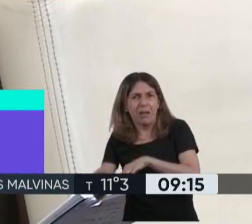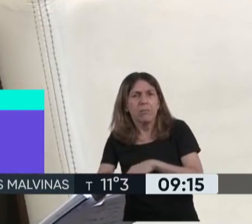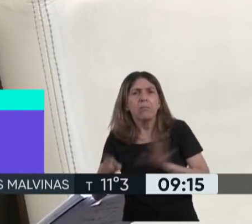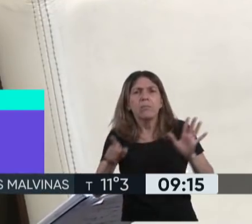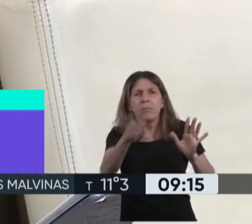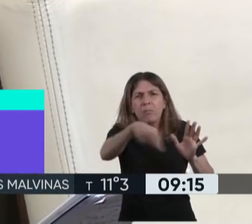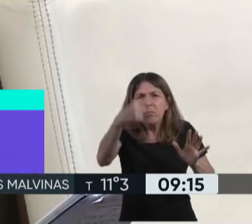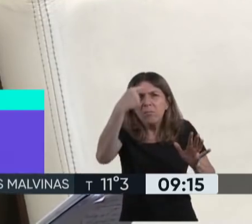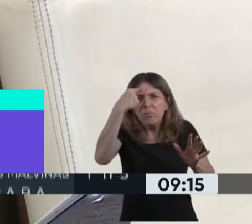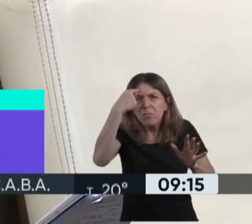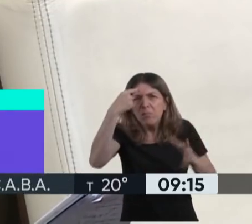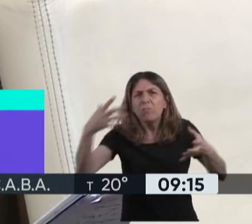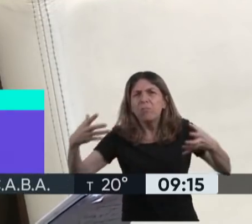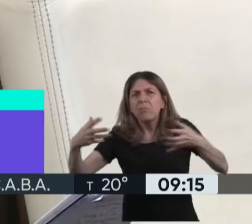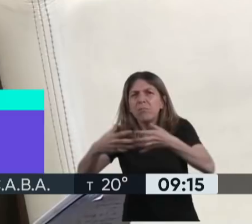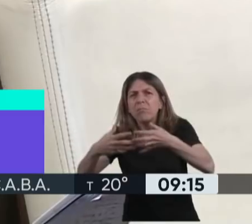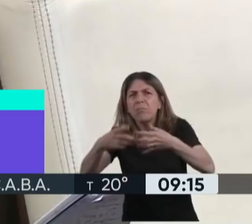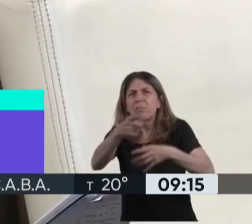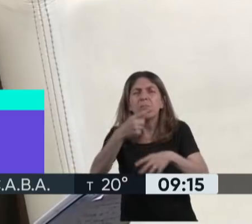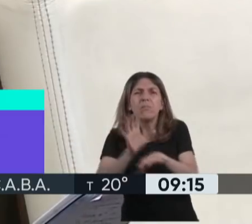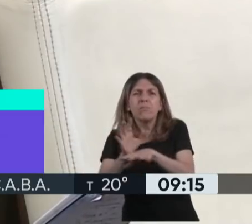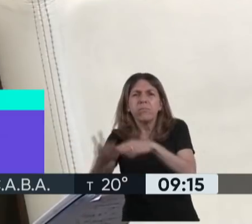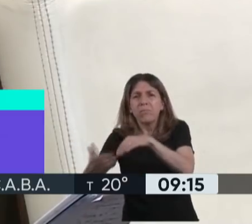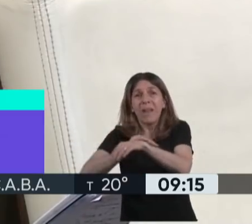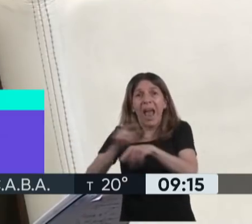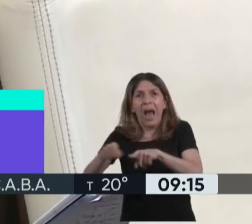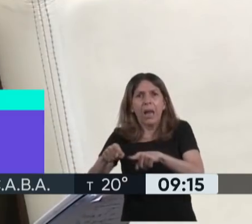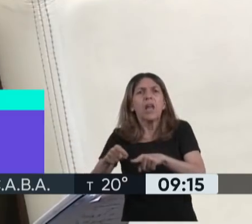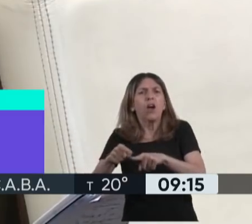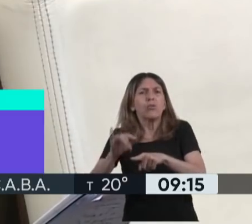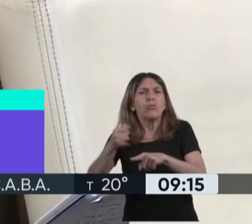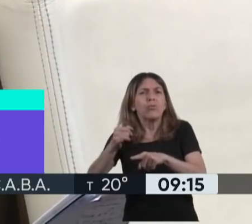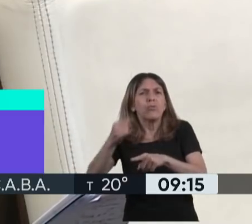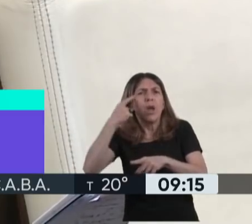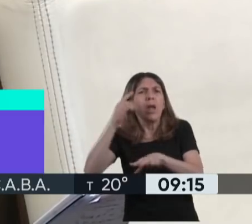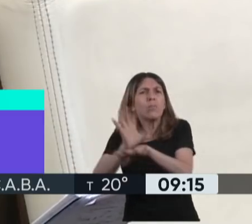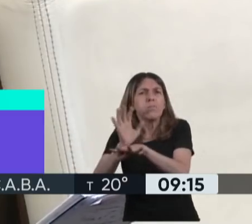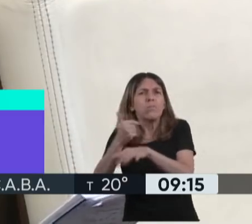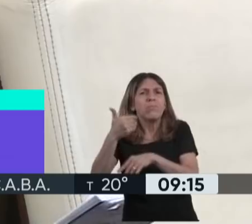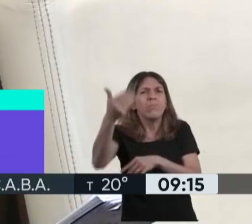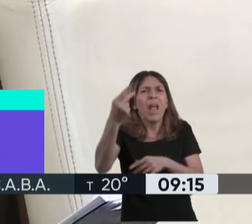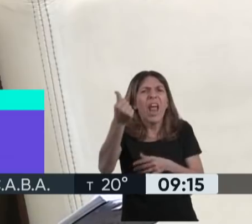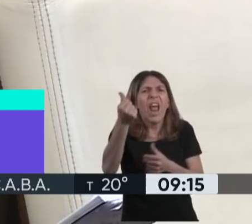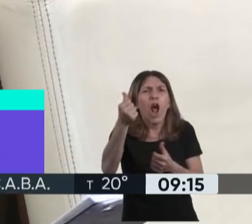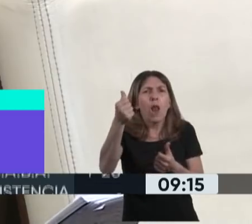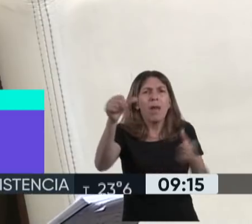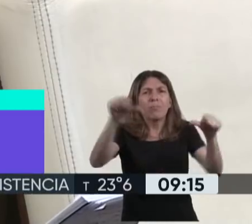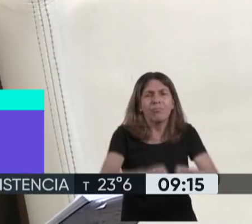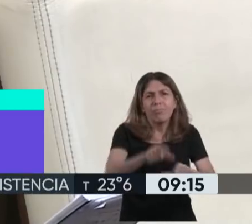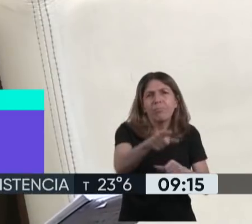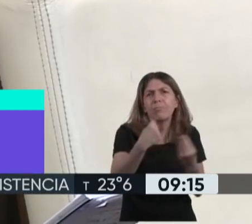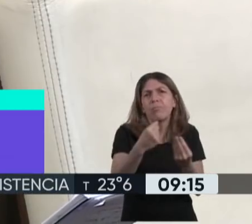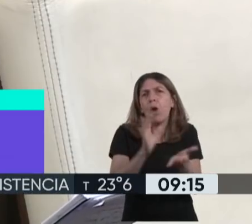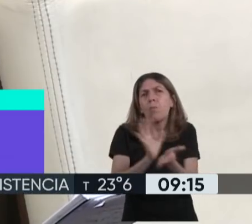sector quiere el default para la Argentina en función de las políticas que impulsan de sus distintos líderes y